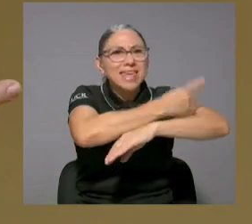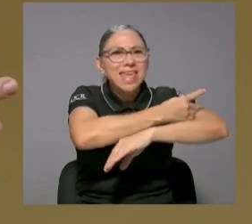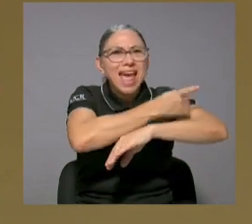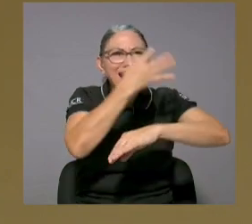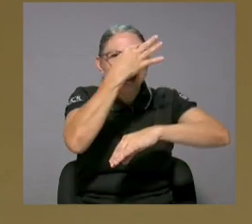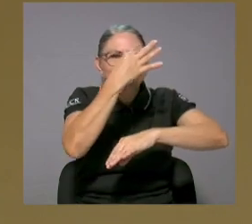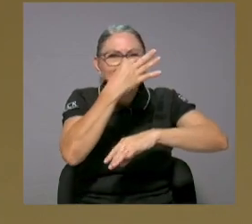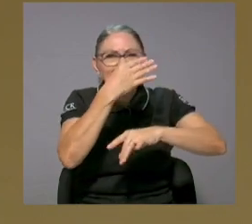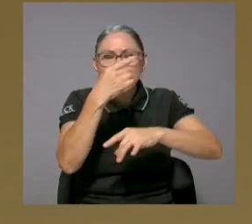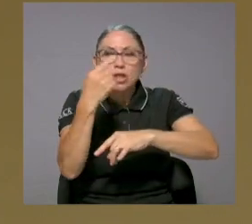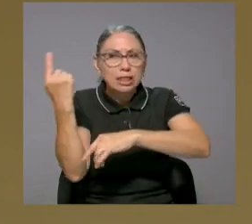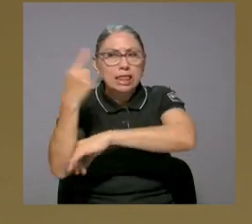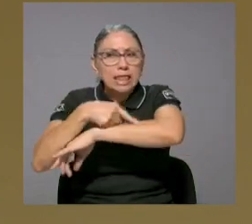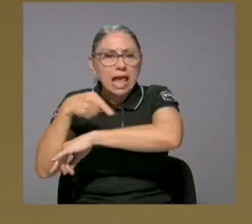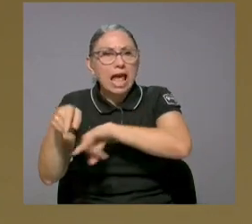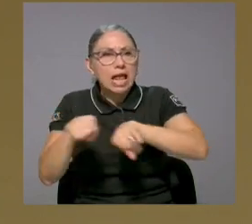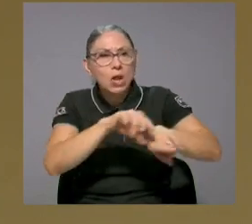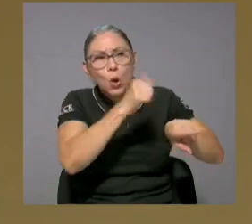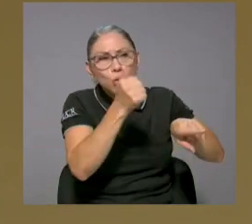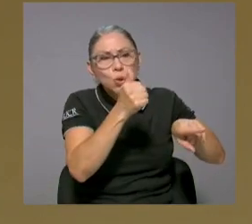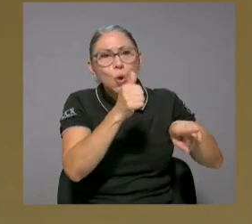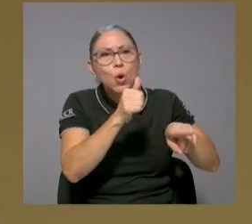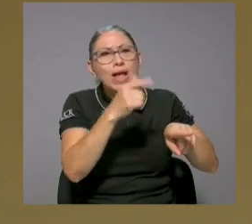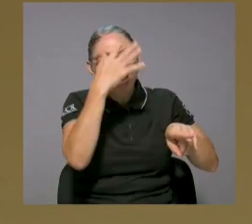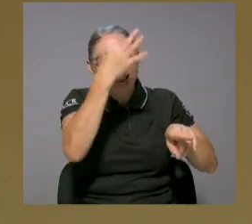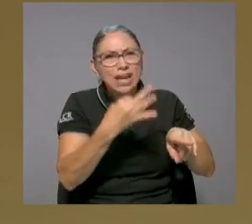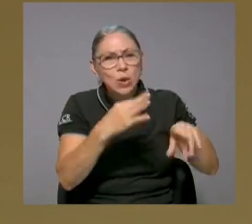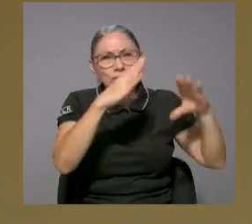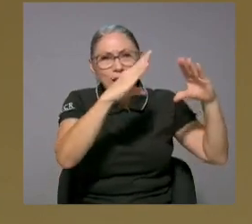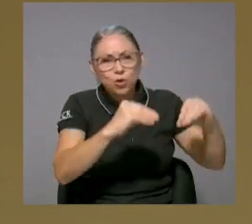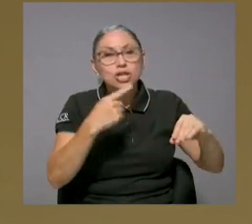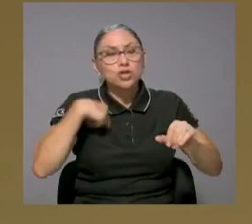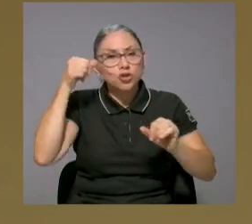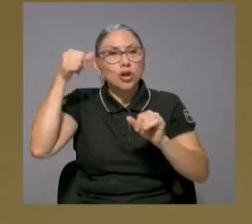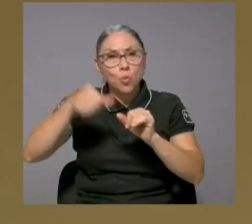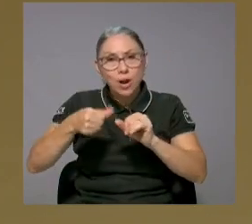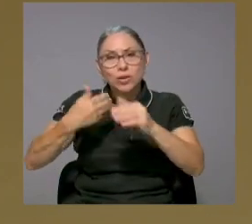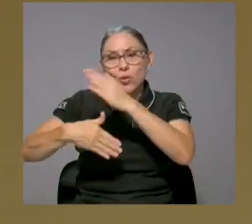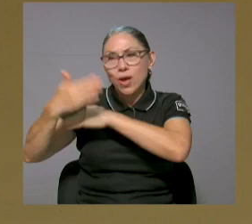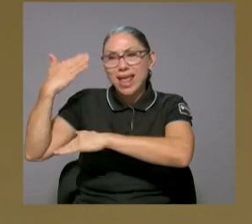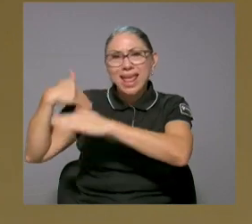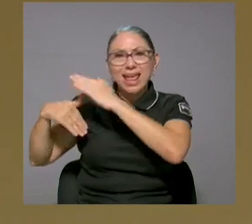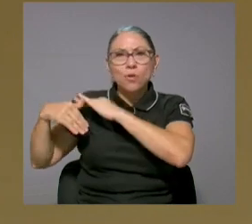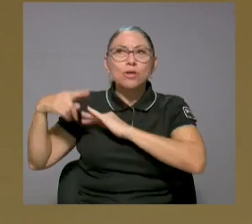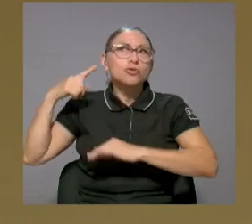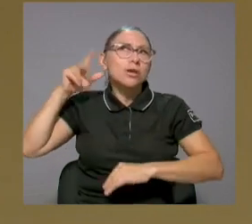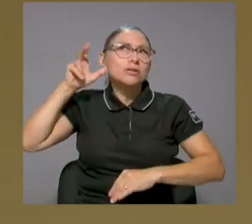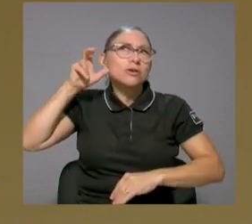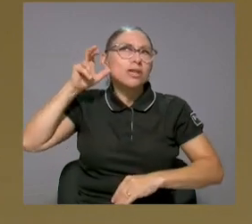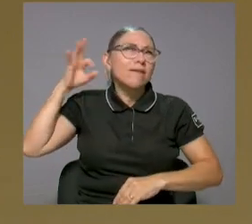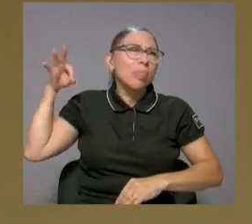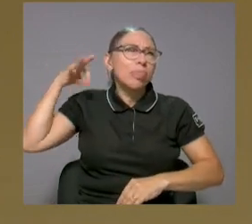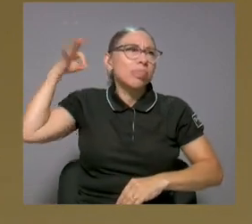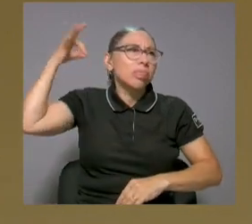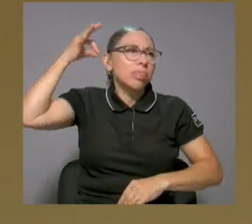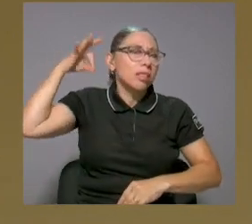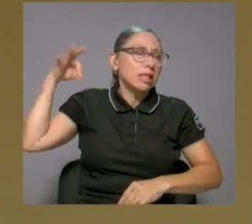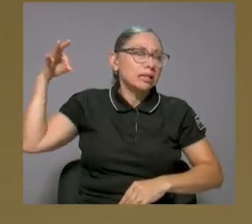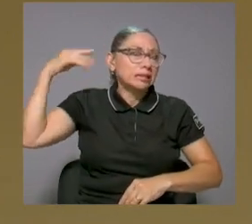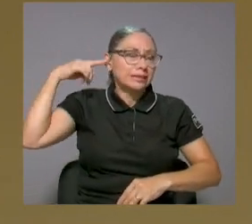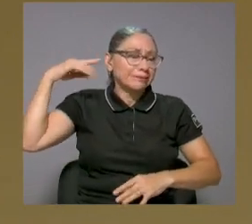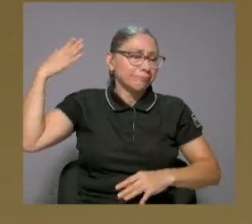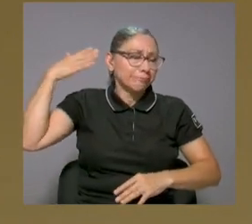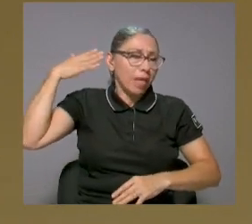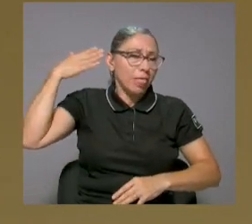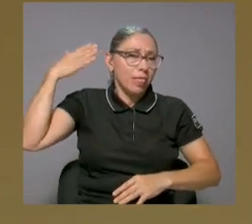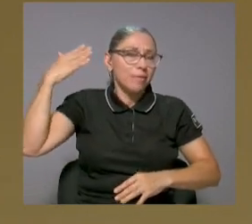Yo recuerdo en la adolescencia y la infancia, el violín que tocaba y